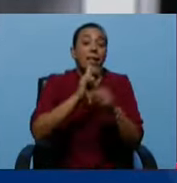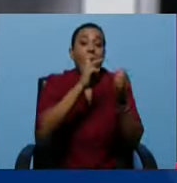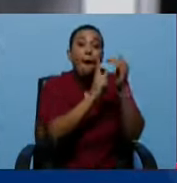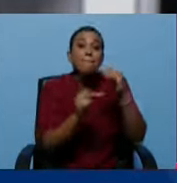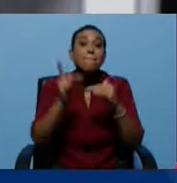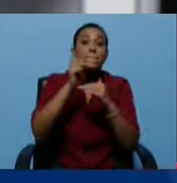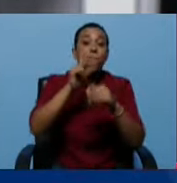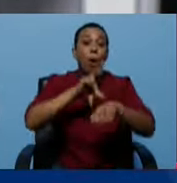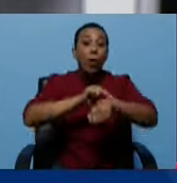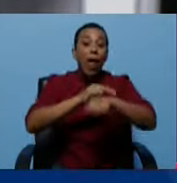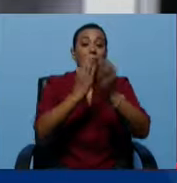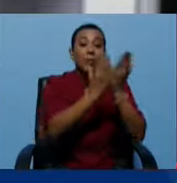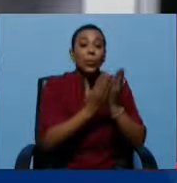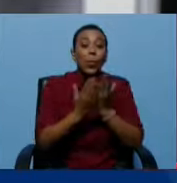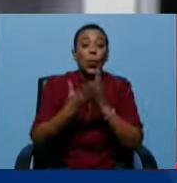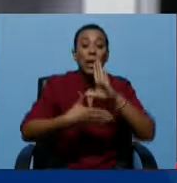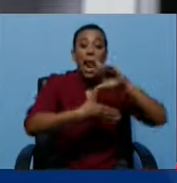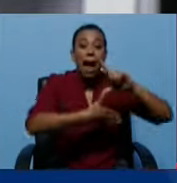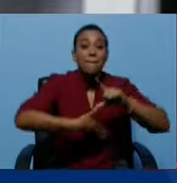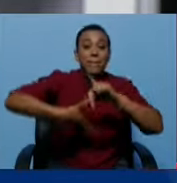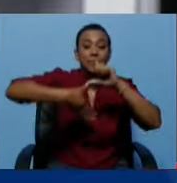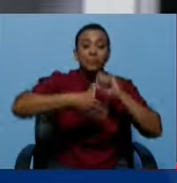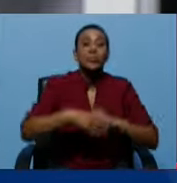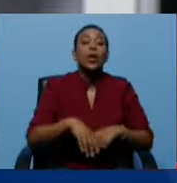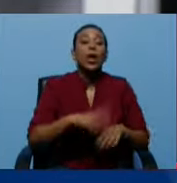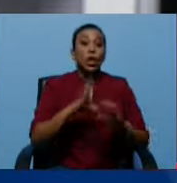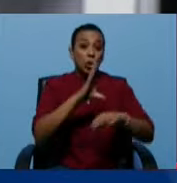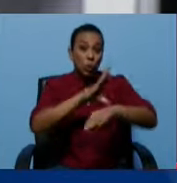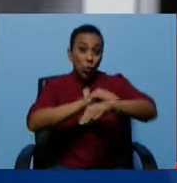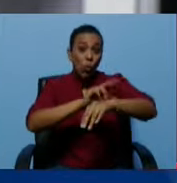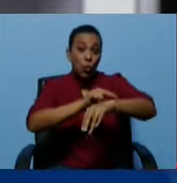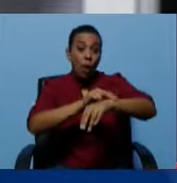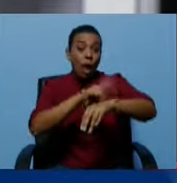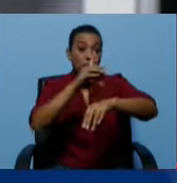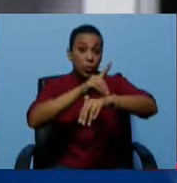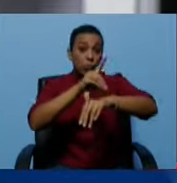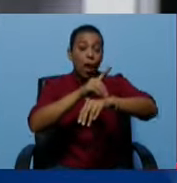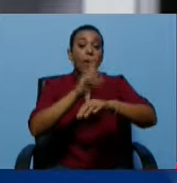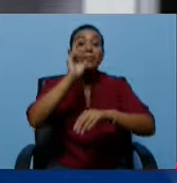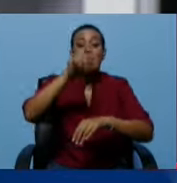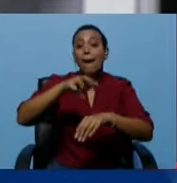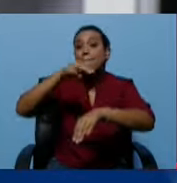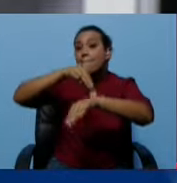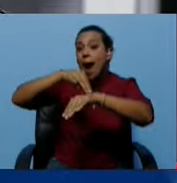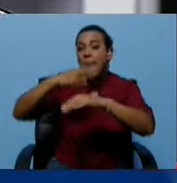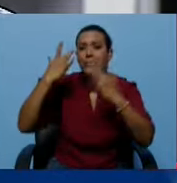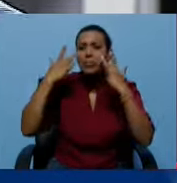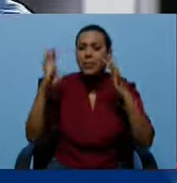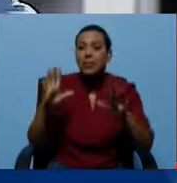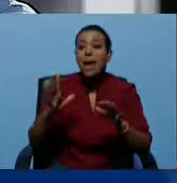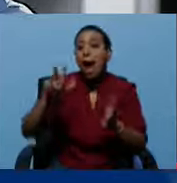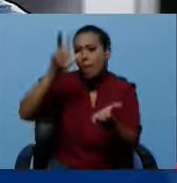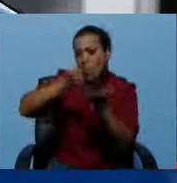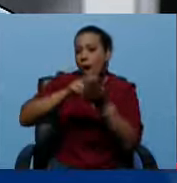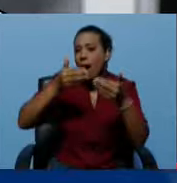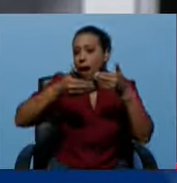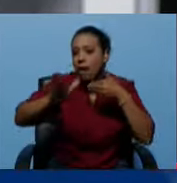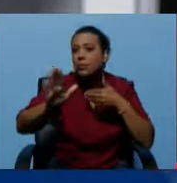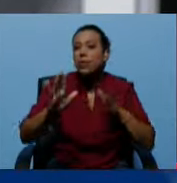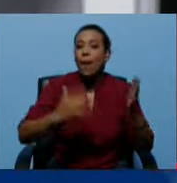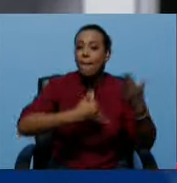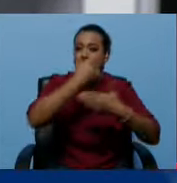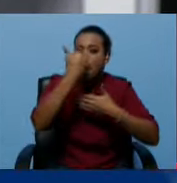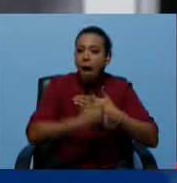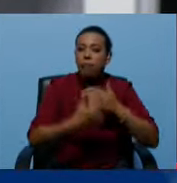en estudios nuestroamericanos, doctorado y maestría. Lo hemos aprobado recientemente, parte de este plan